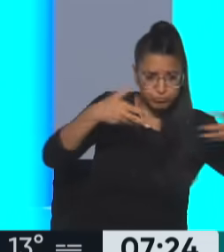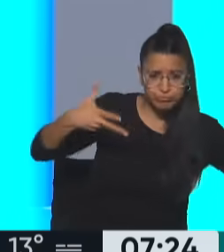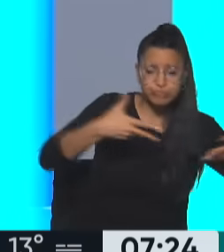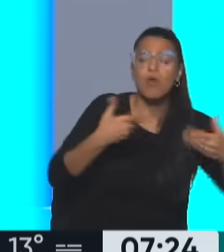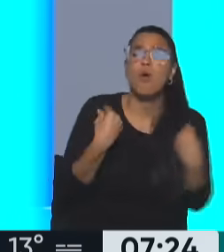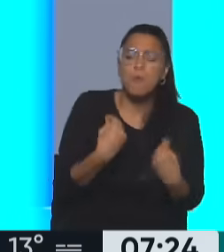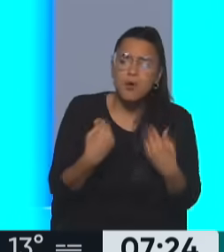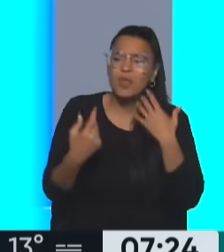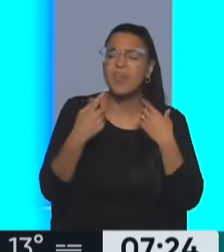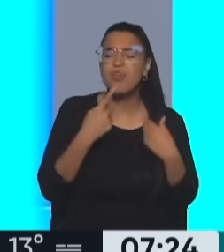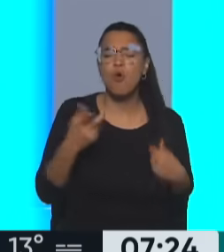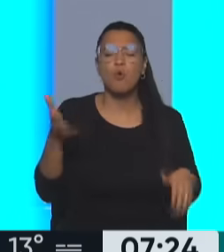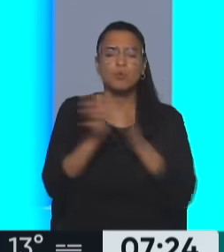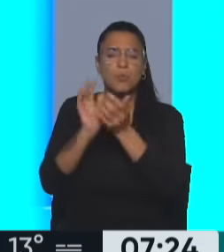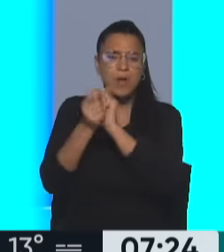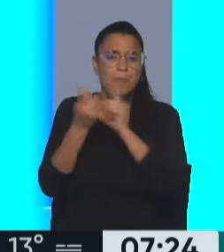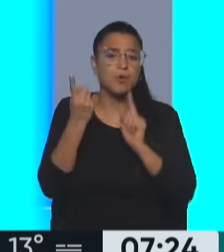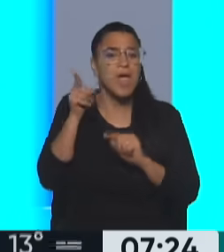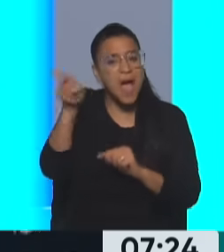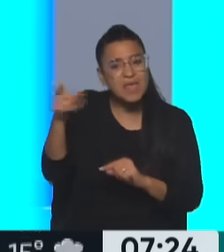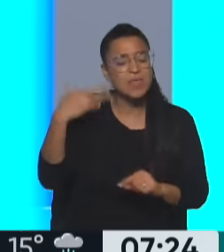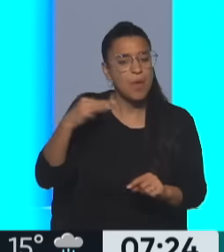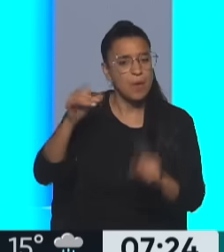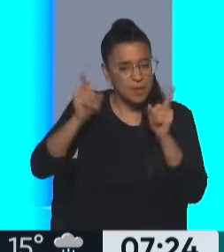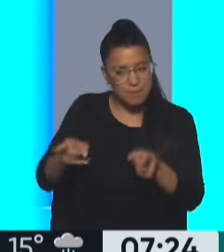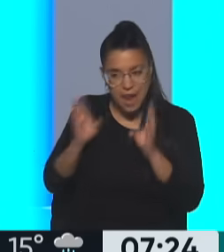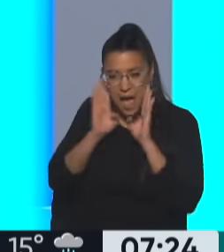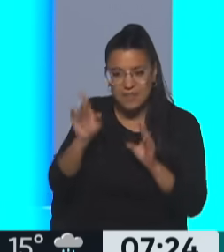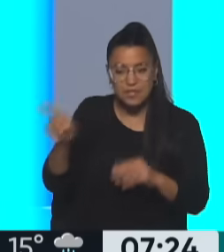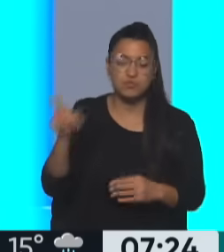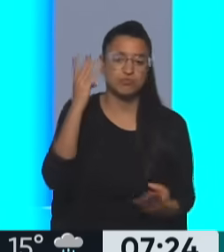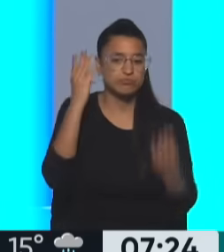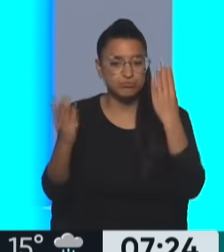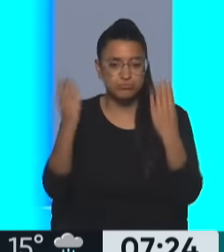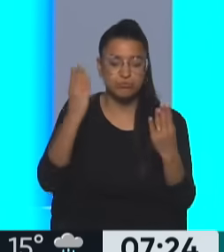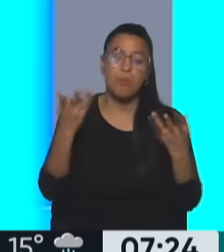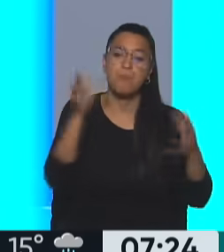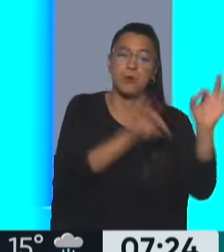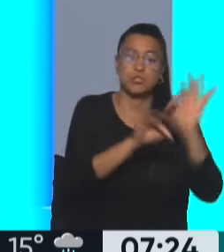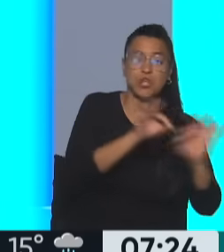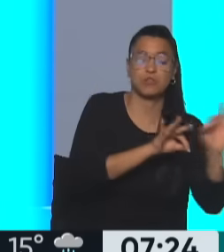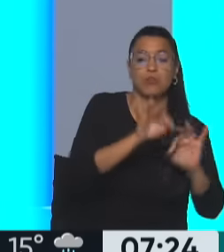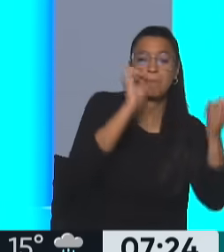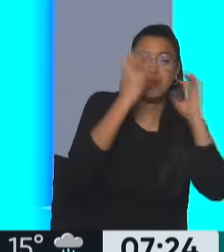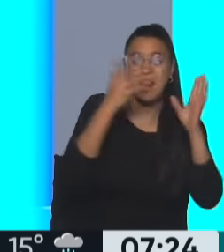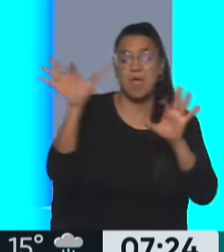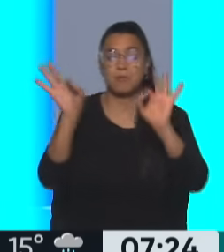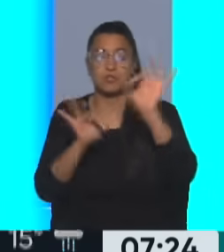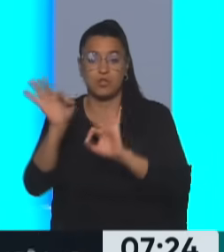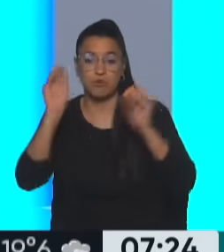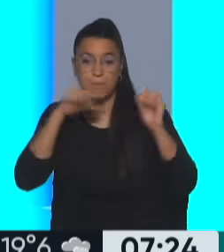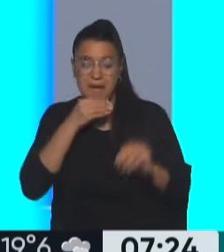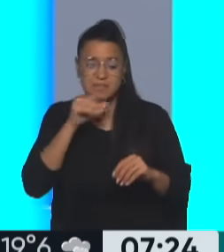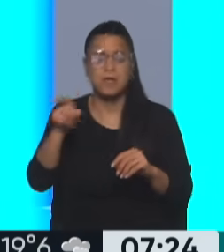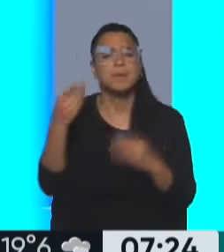la coalición Juntos por el Cambio? Porque ahí también hay que poner el acento. Blanco sobre negro el proyecto de Milei y el proyecto de Massa. En el medio,